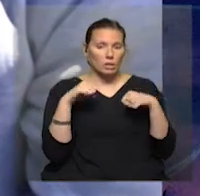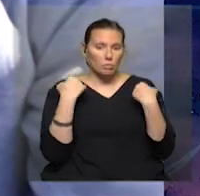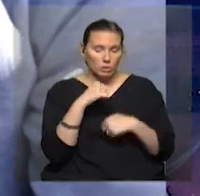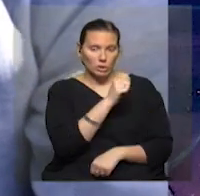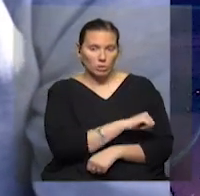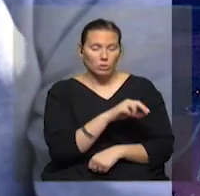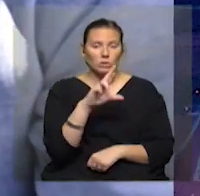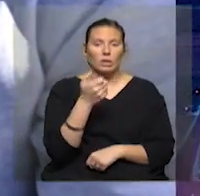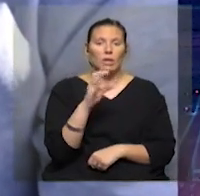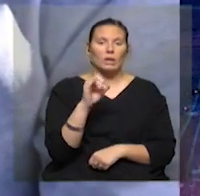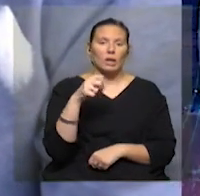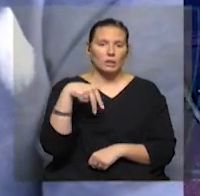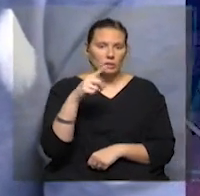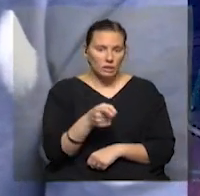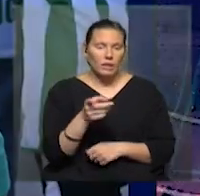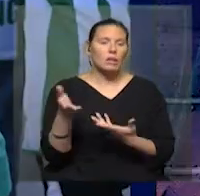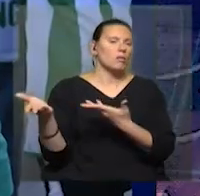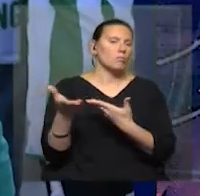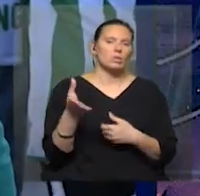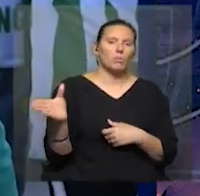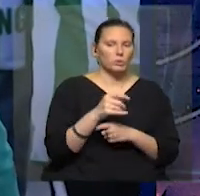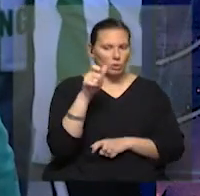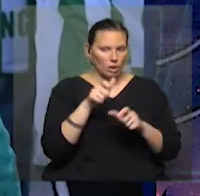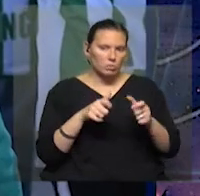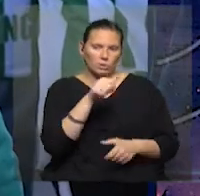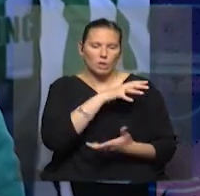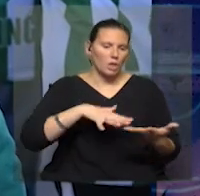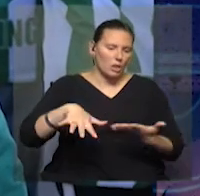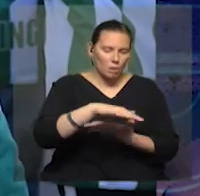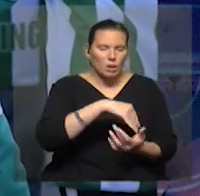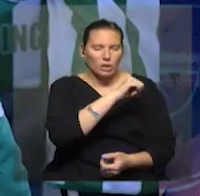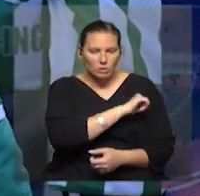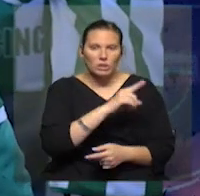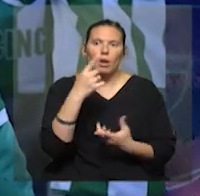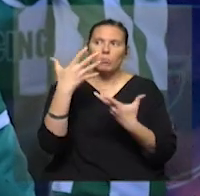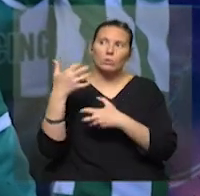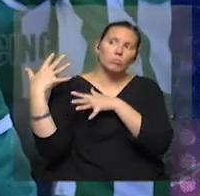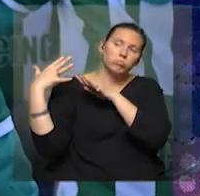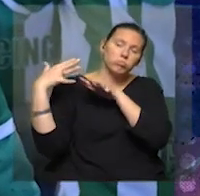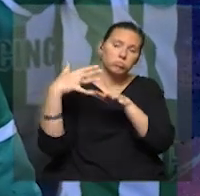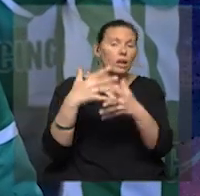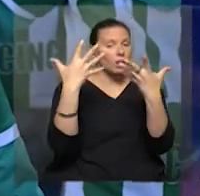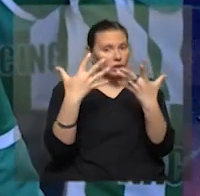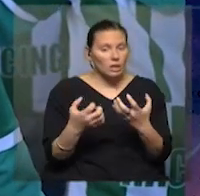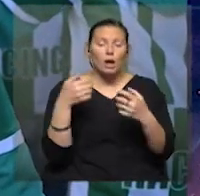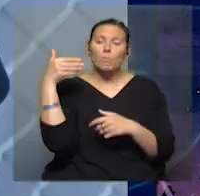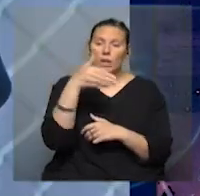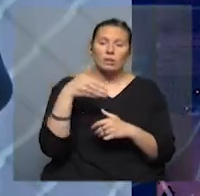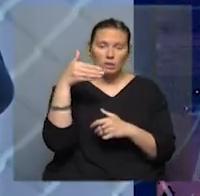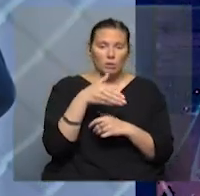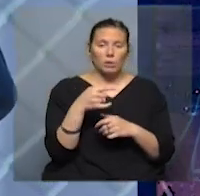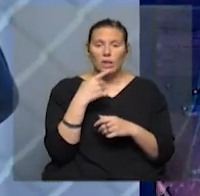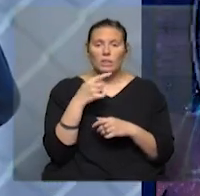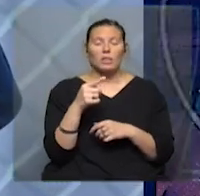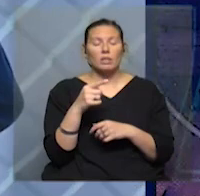desde Racing los estamos invitando a toda la gente de Sayago, de todo Montevideo y bueno, de todo el país que se quiera acercar al barrio a participar en la carrera. Como bien dijiste,